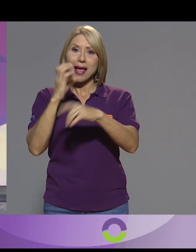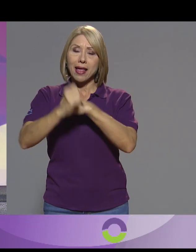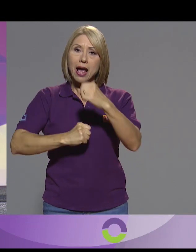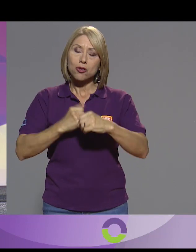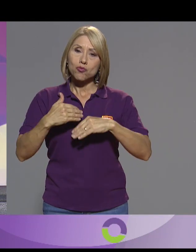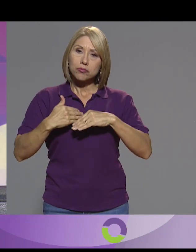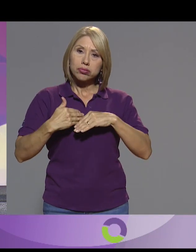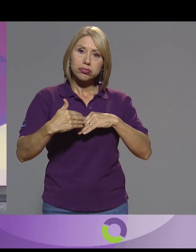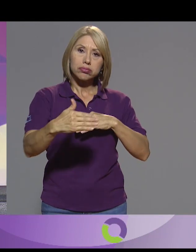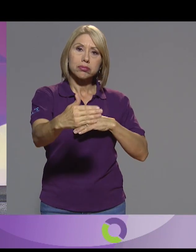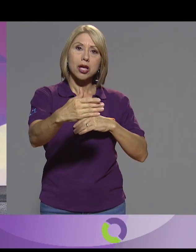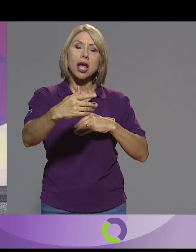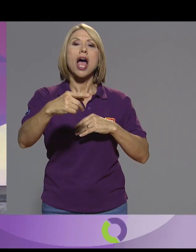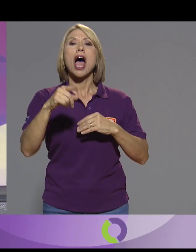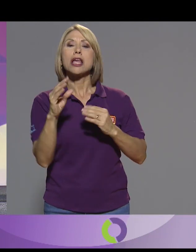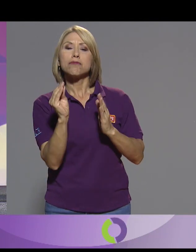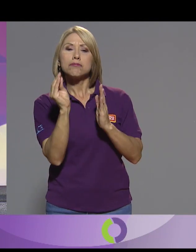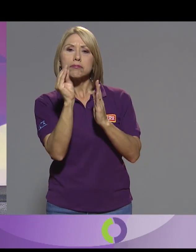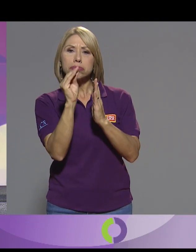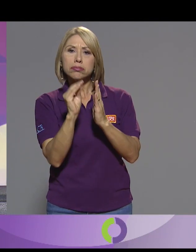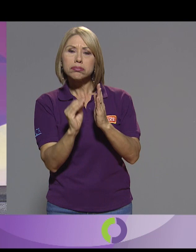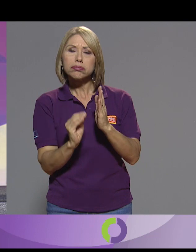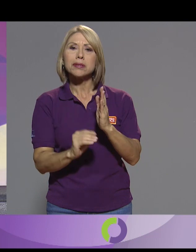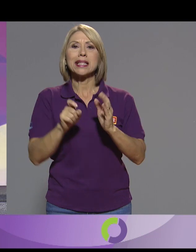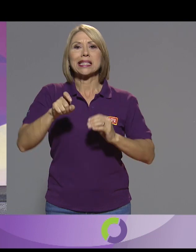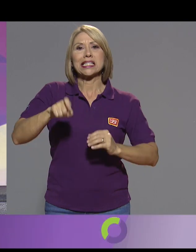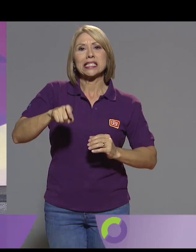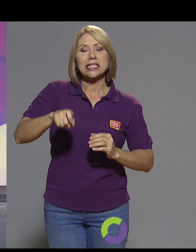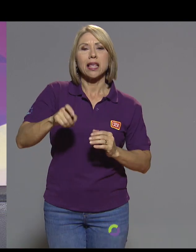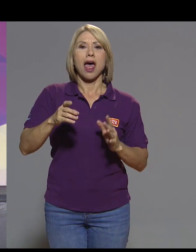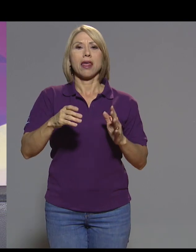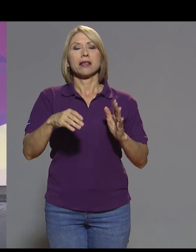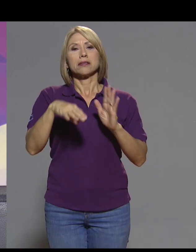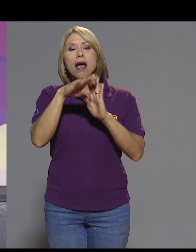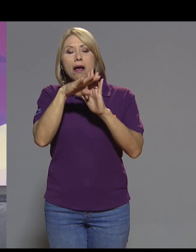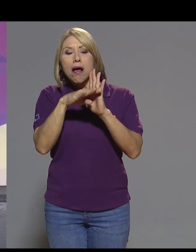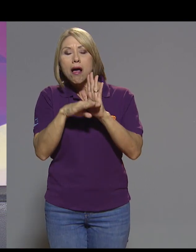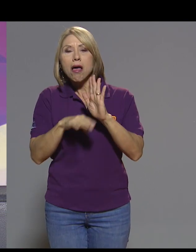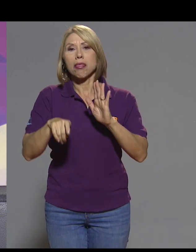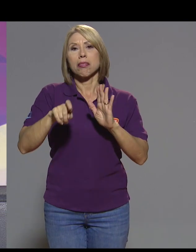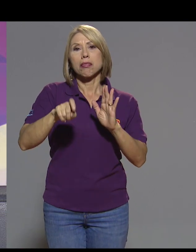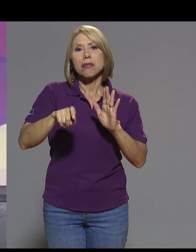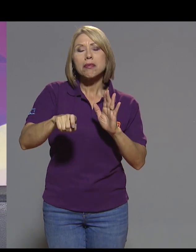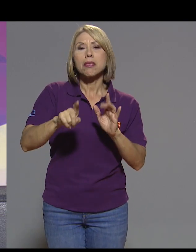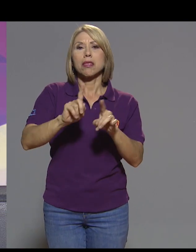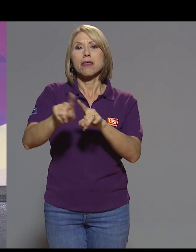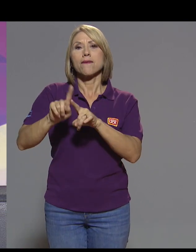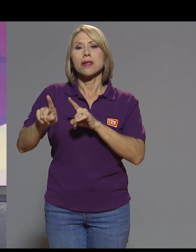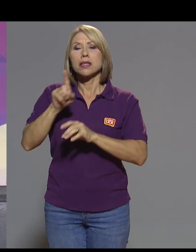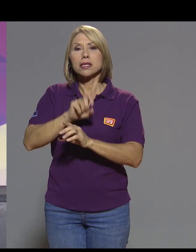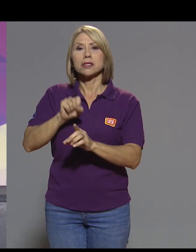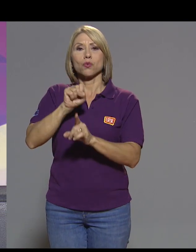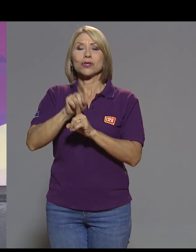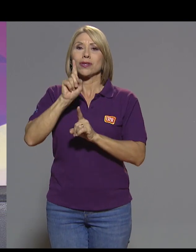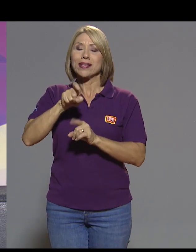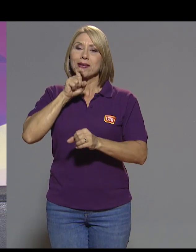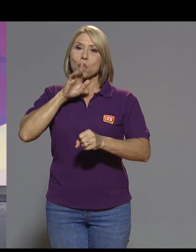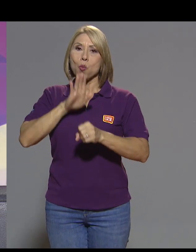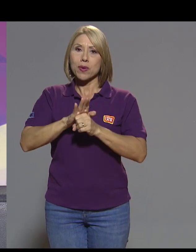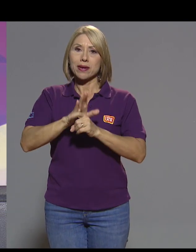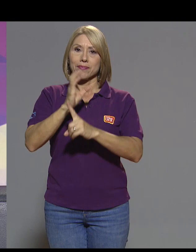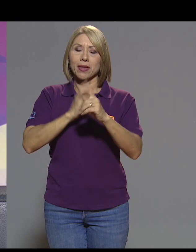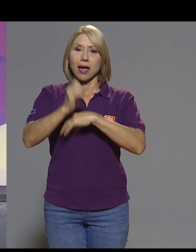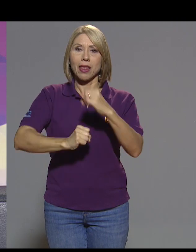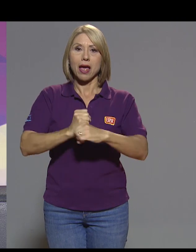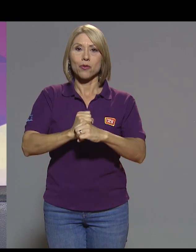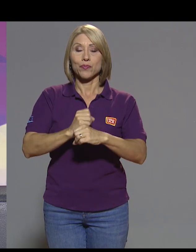vamos poniendo una lista de necesidades de diferentes situaciones a cumplir cada año y